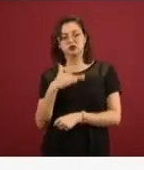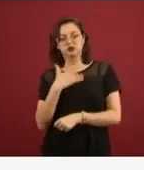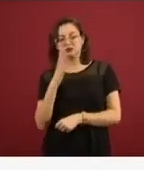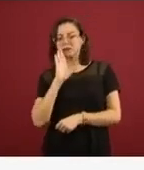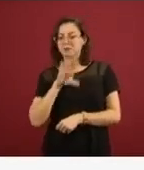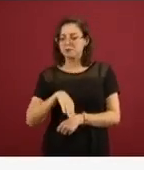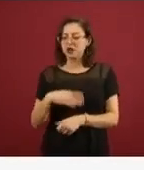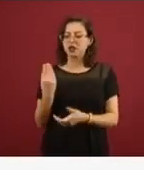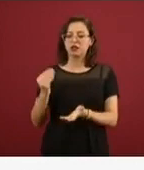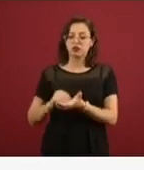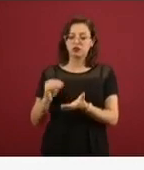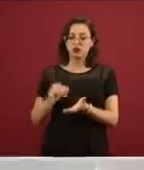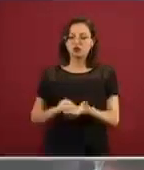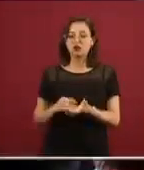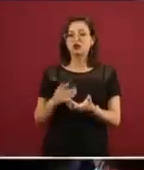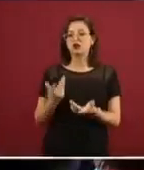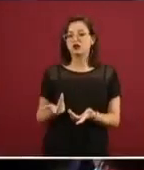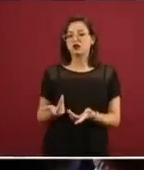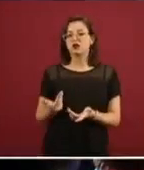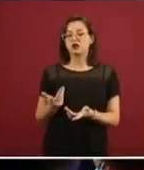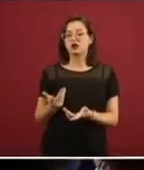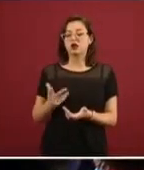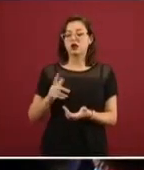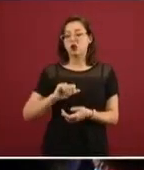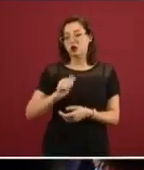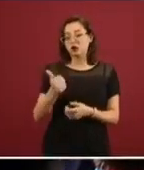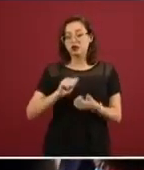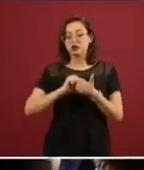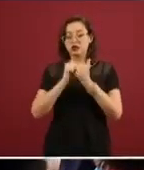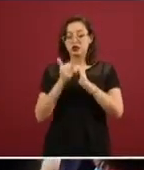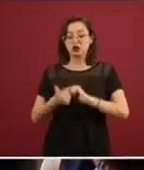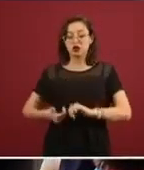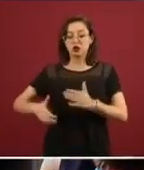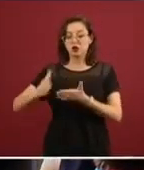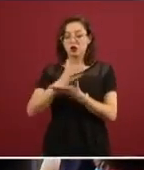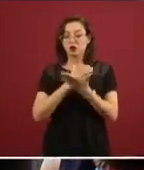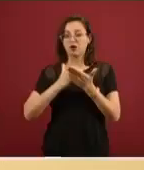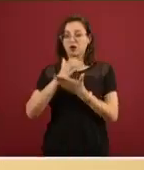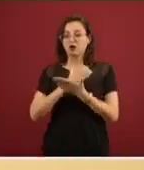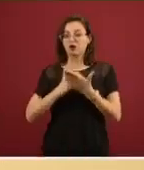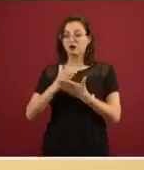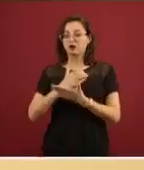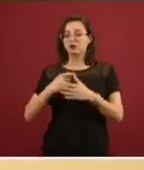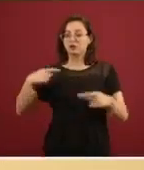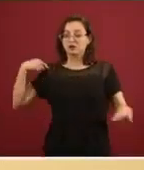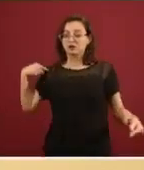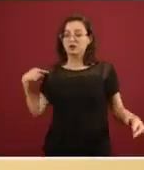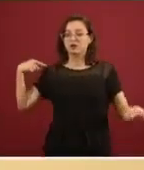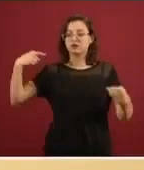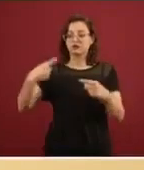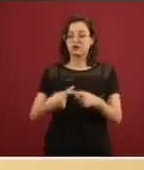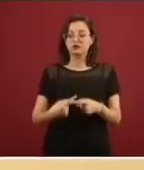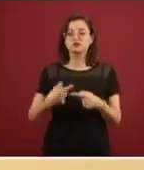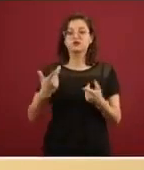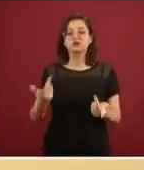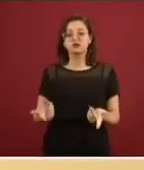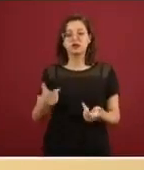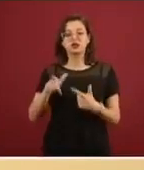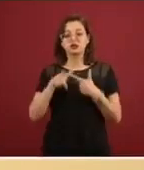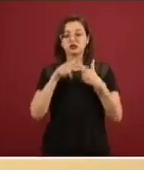síntomas de la enfermedad, algunas en fase de recuperación, pues también se dan en los últimos días y por lo tanto la proporción se